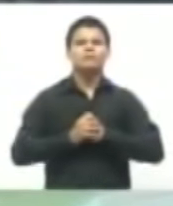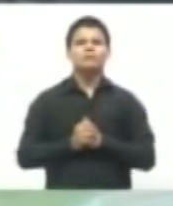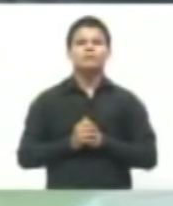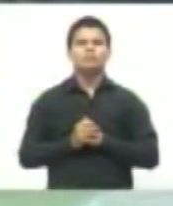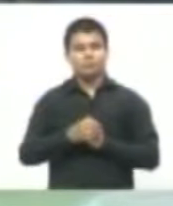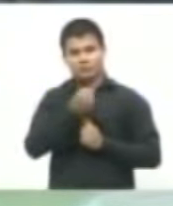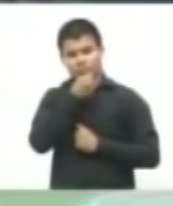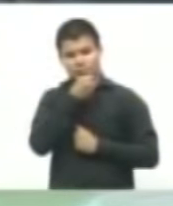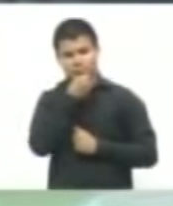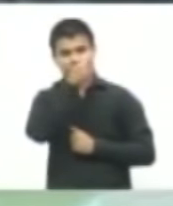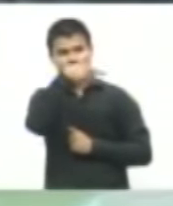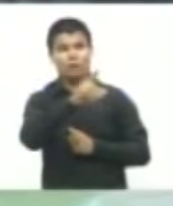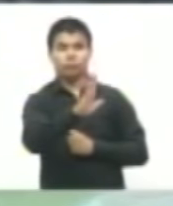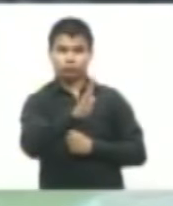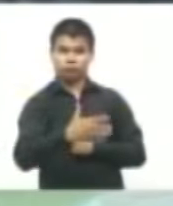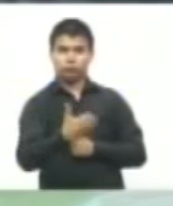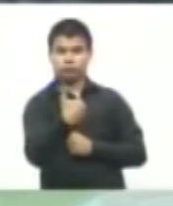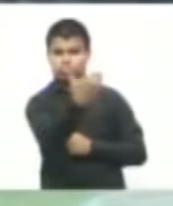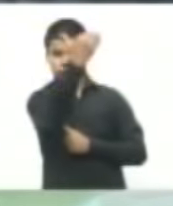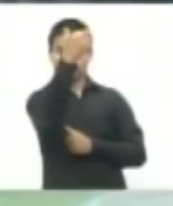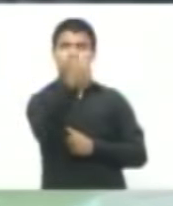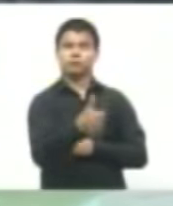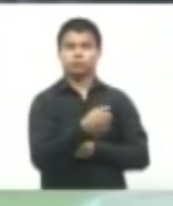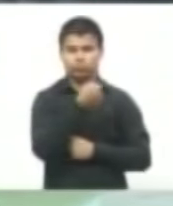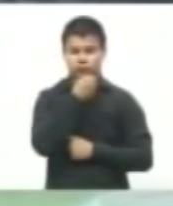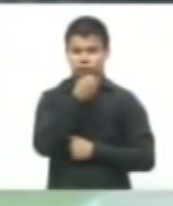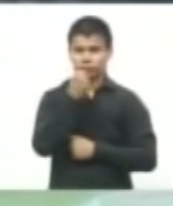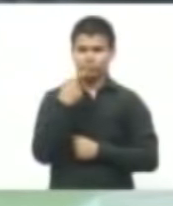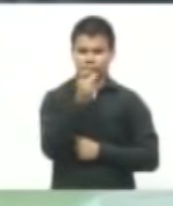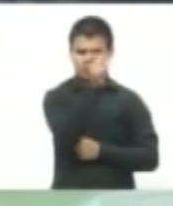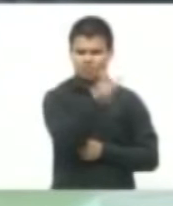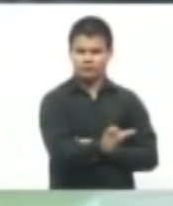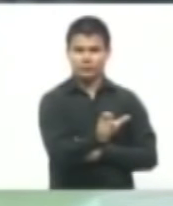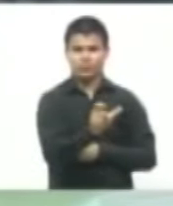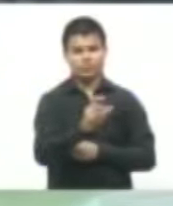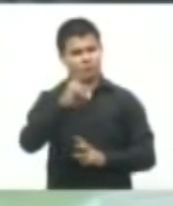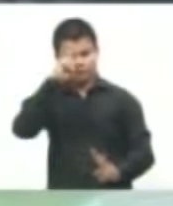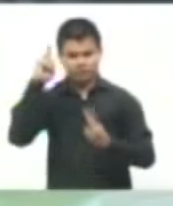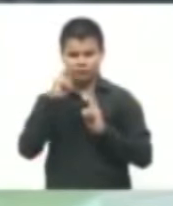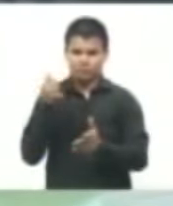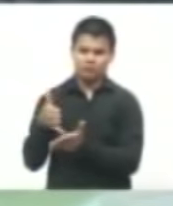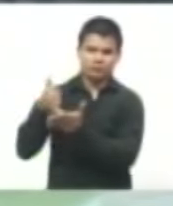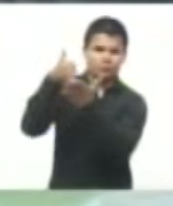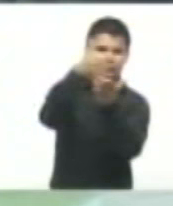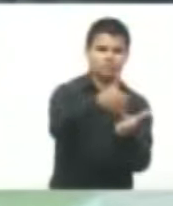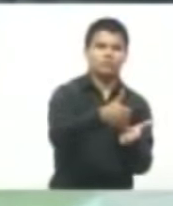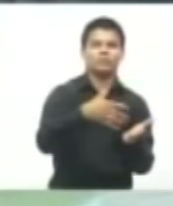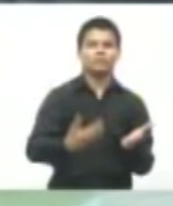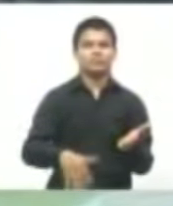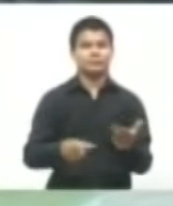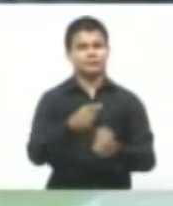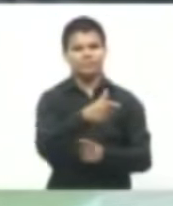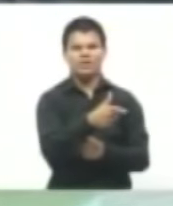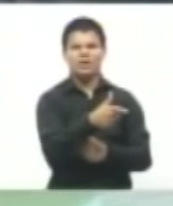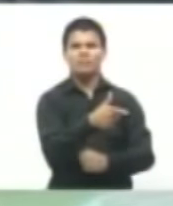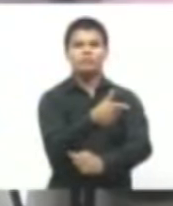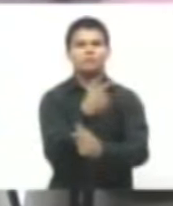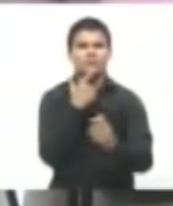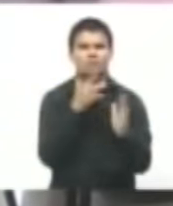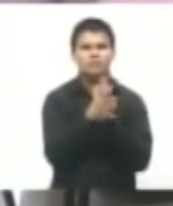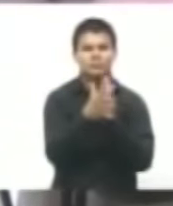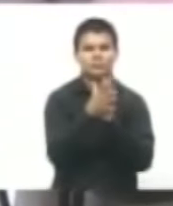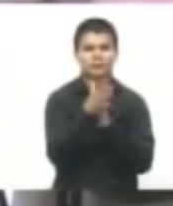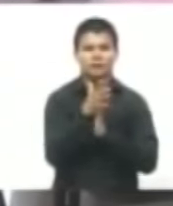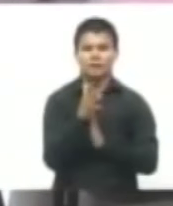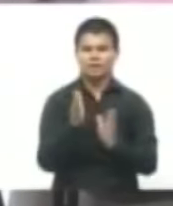comunicadores. Hizo además un reconocimiento a don Roberto Esper, periodista más bien y fundador del diario La Libertad.